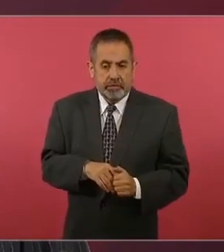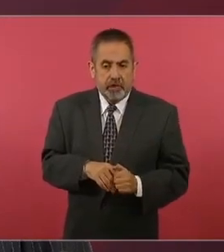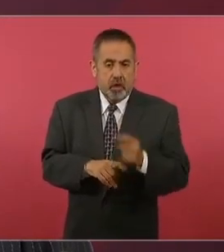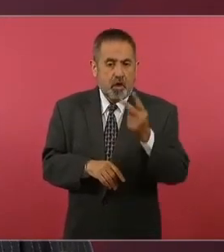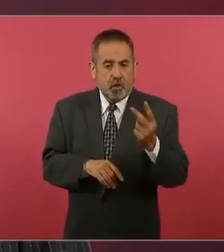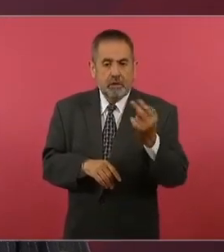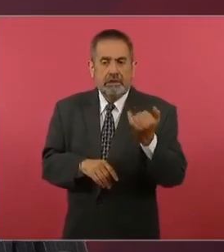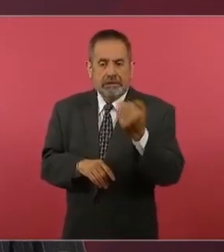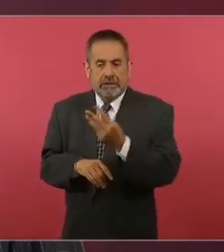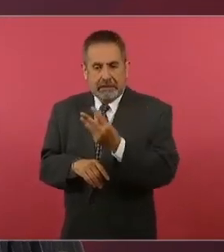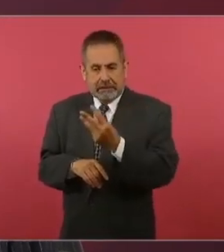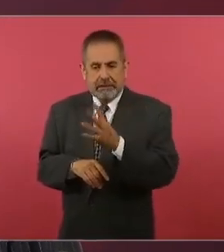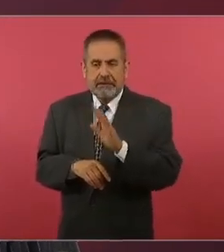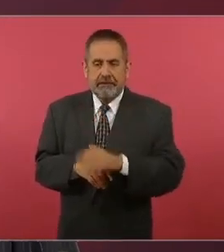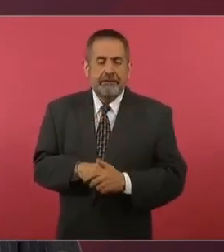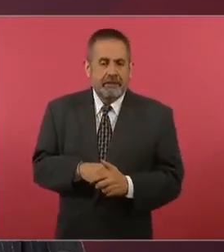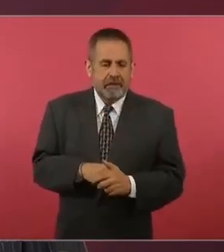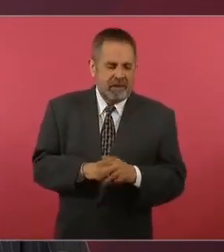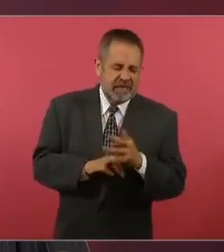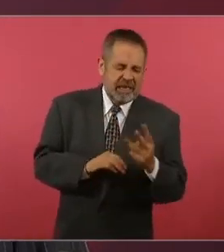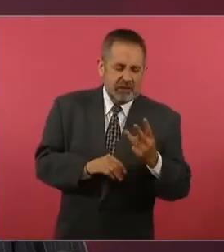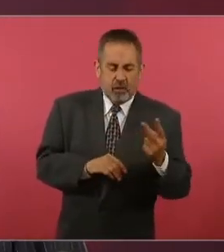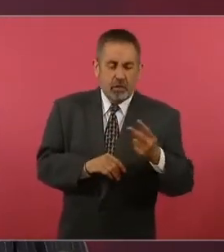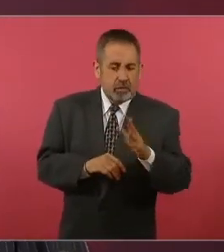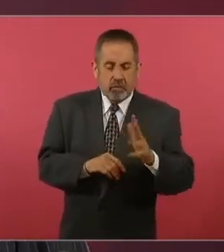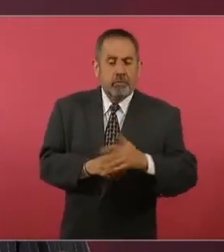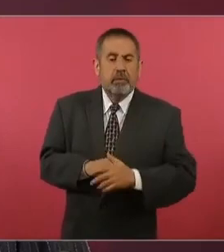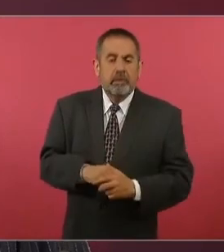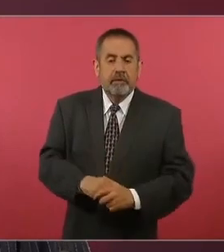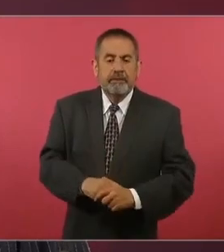y 3, o 3 y 2.